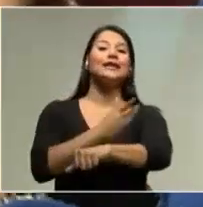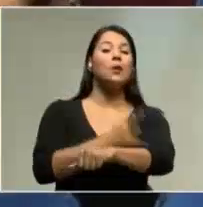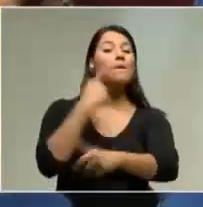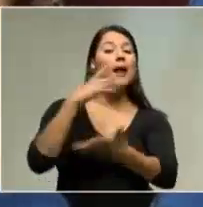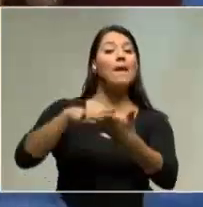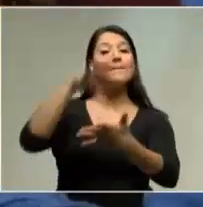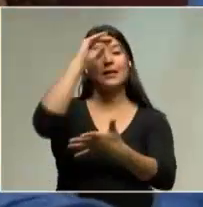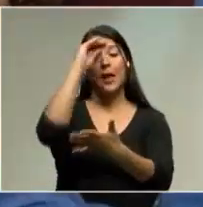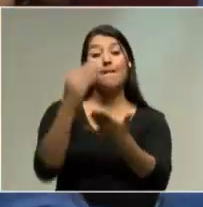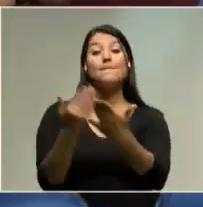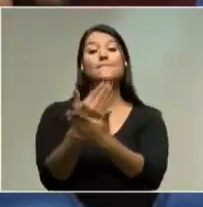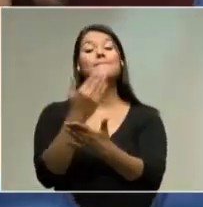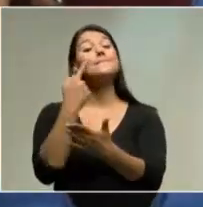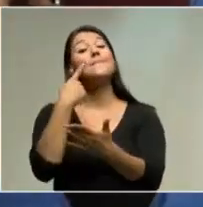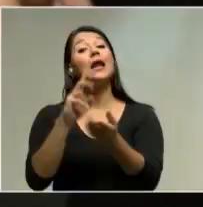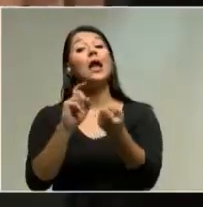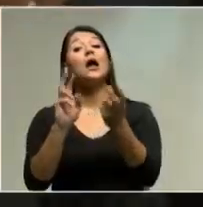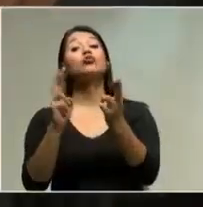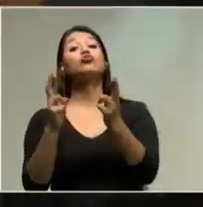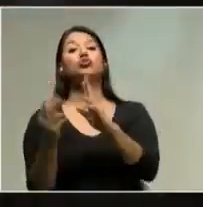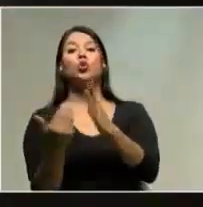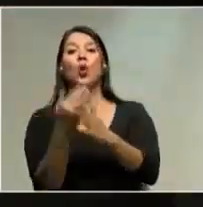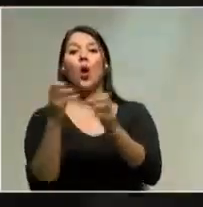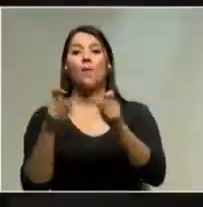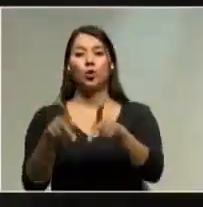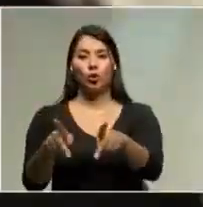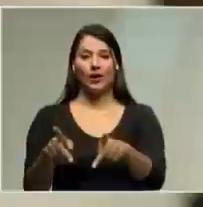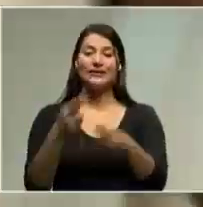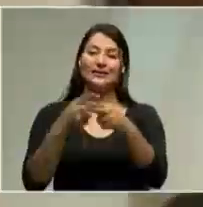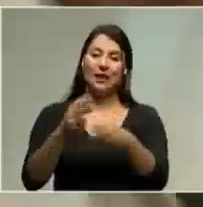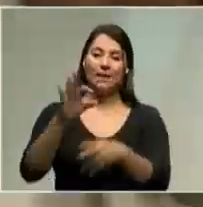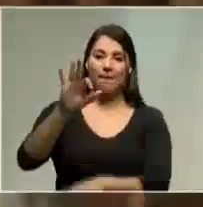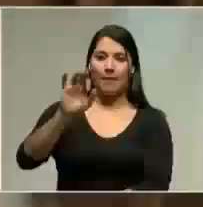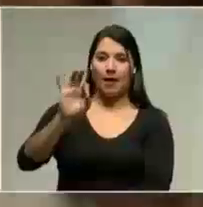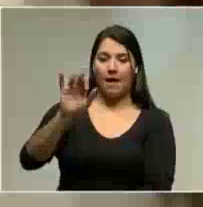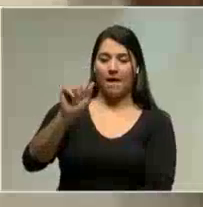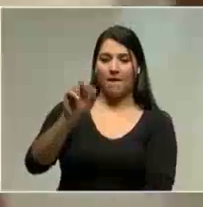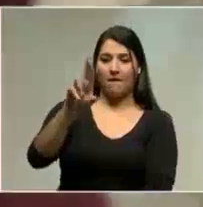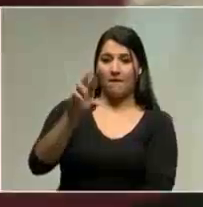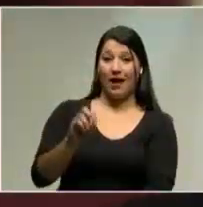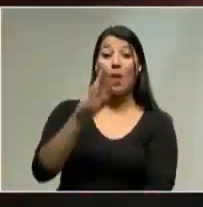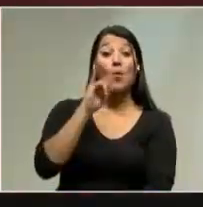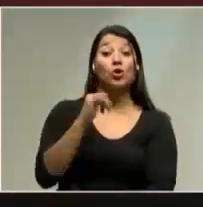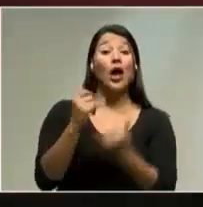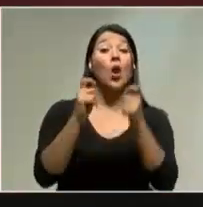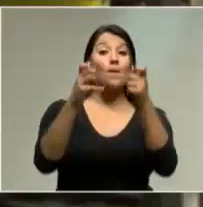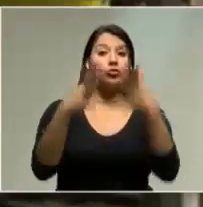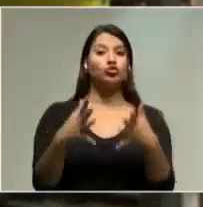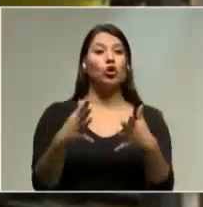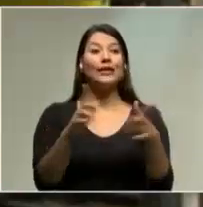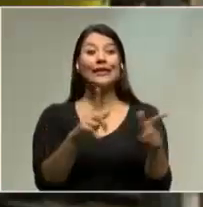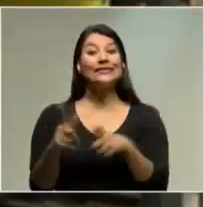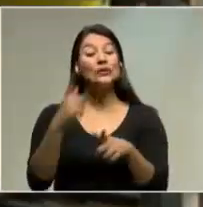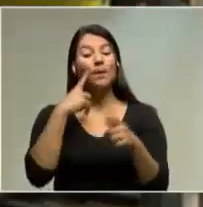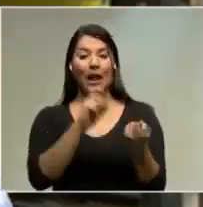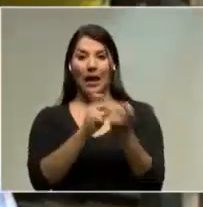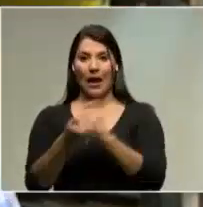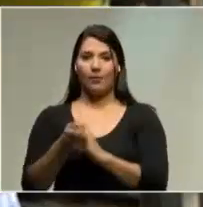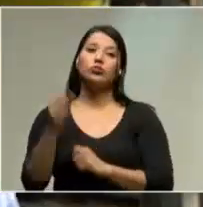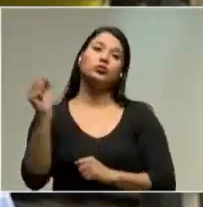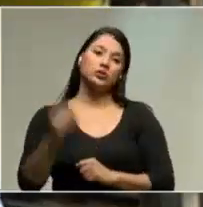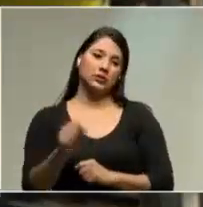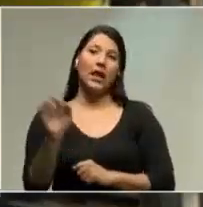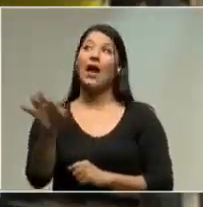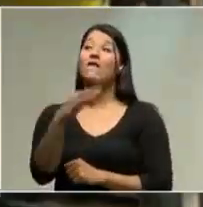renovación de oportunidades, conocidas como pruebas FARO. Por esa razón, los educadores se preparan para el cambio. Sí, la evaluación cambia,